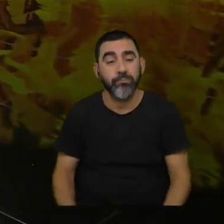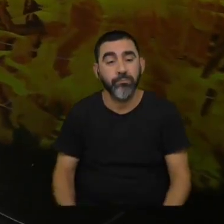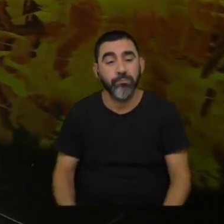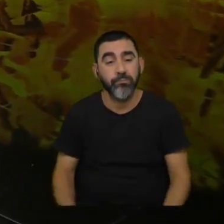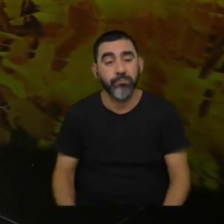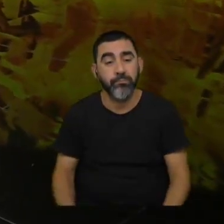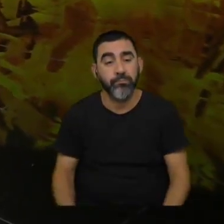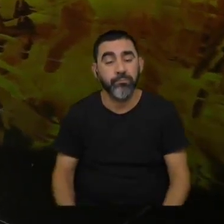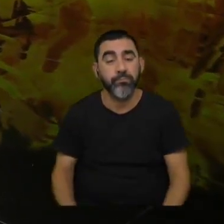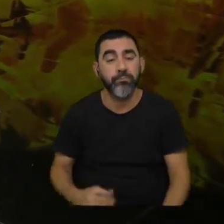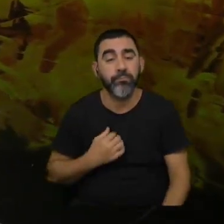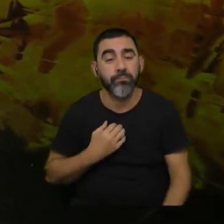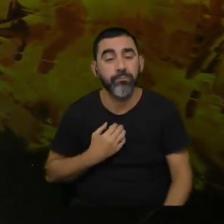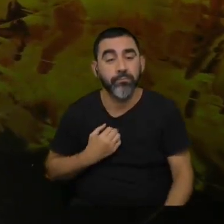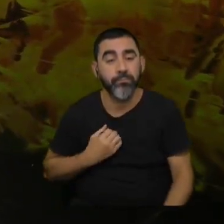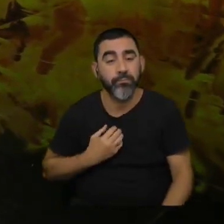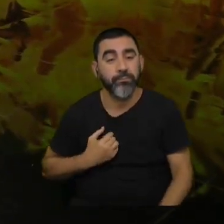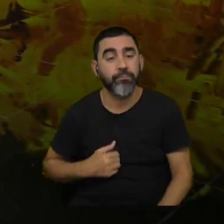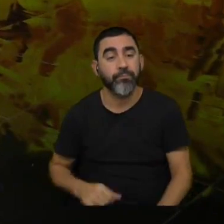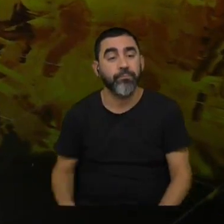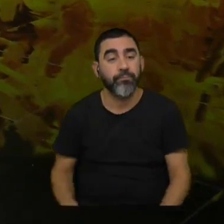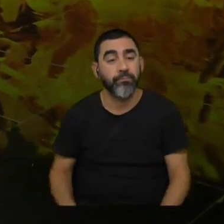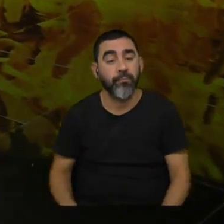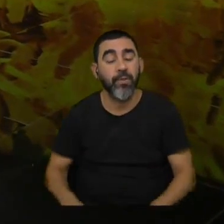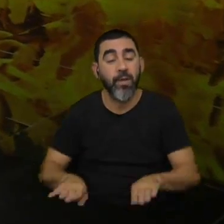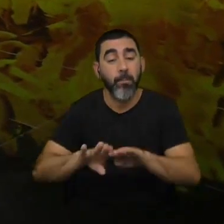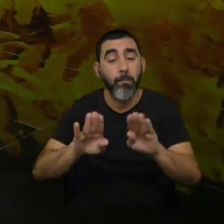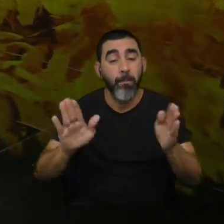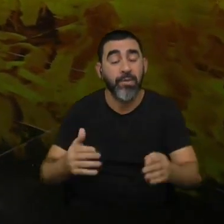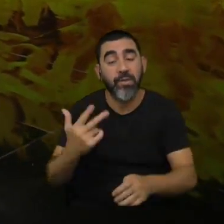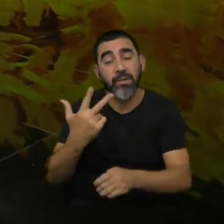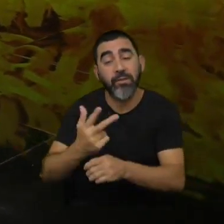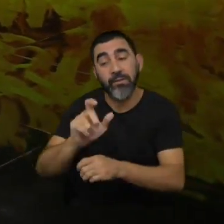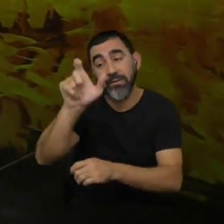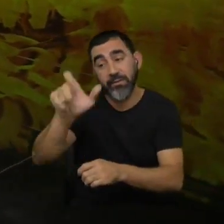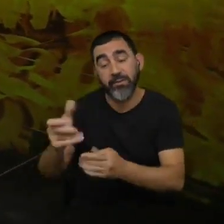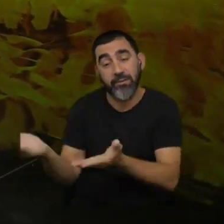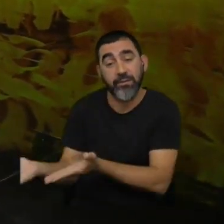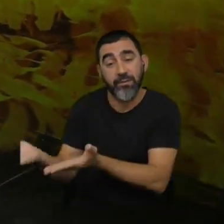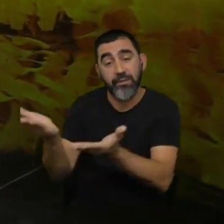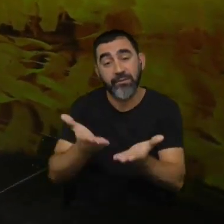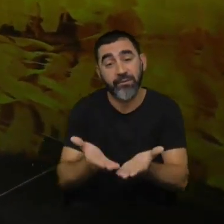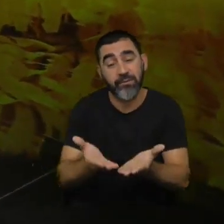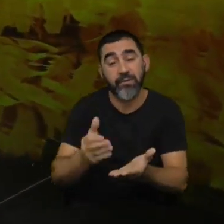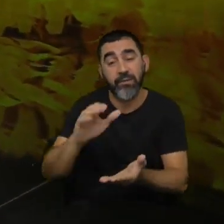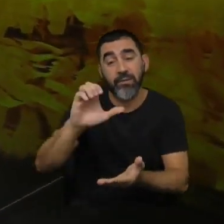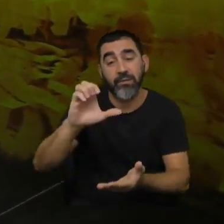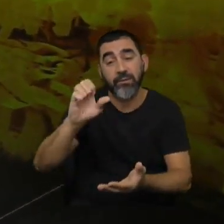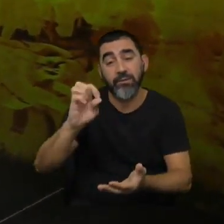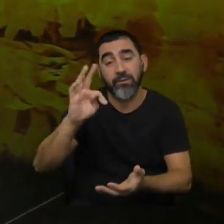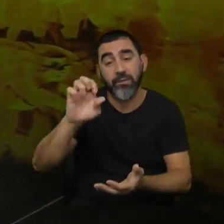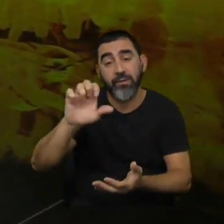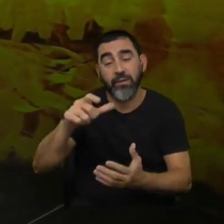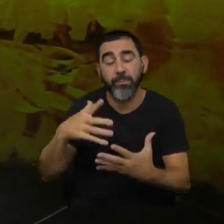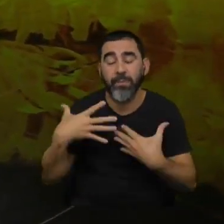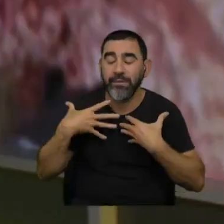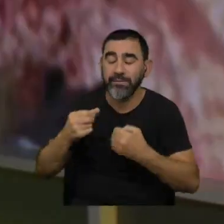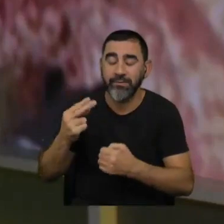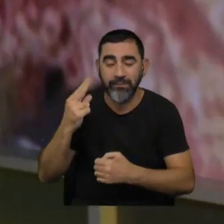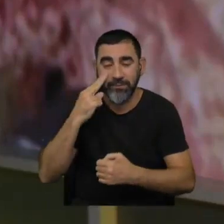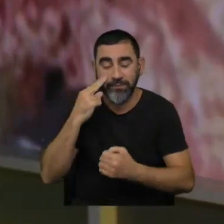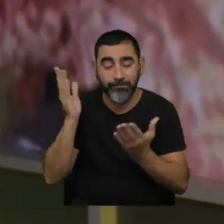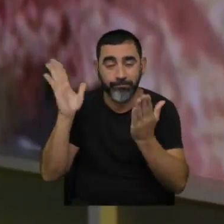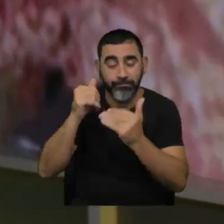que nos quedemos sin tiempo, que esta mesa incluía una tercera invitada, que es Estela Santos, que la salud le hizo imposible